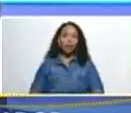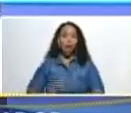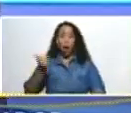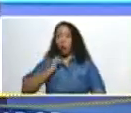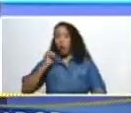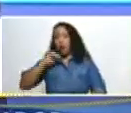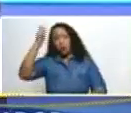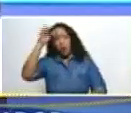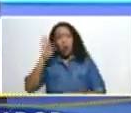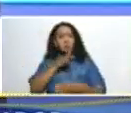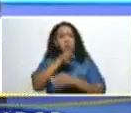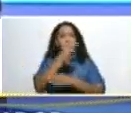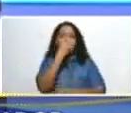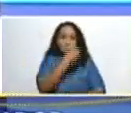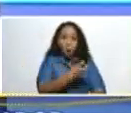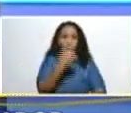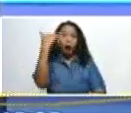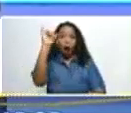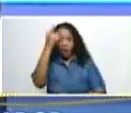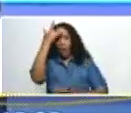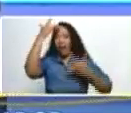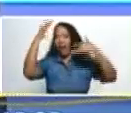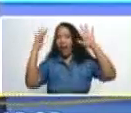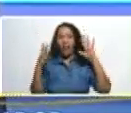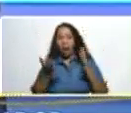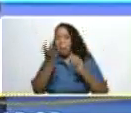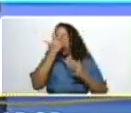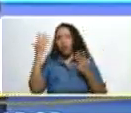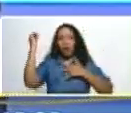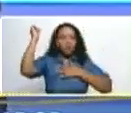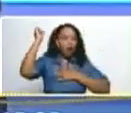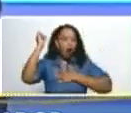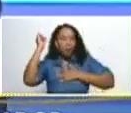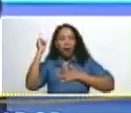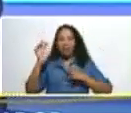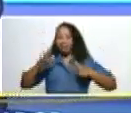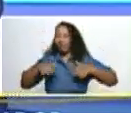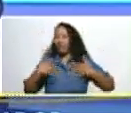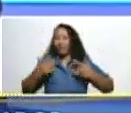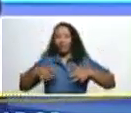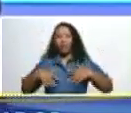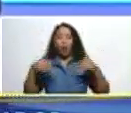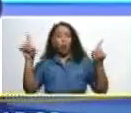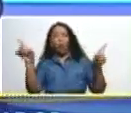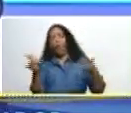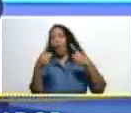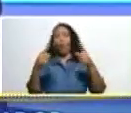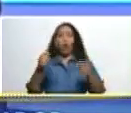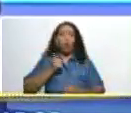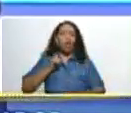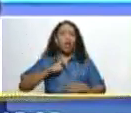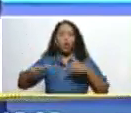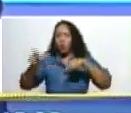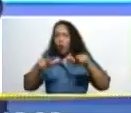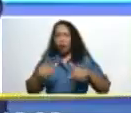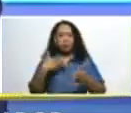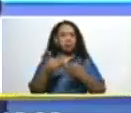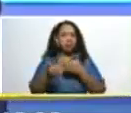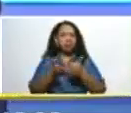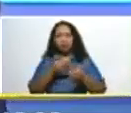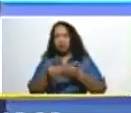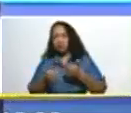metía, ahí estaban los carnavales, la gente disfrazada, bailando, disfrutando un concierto, donde usted fuera, donde